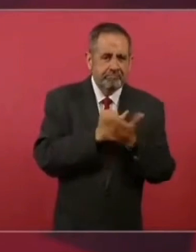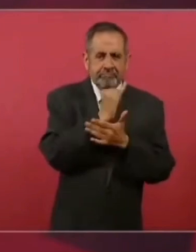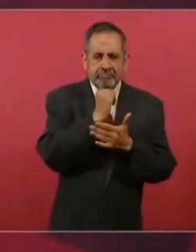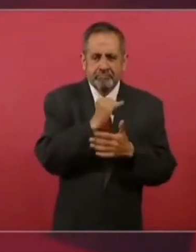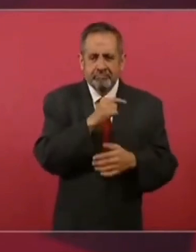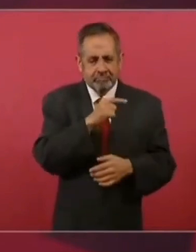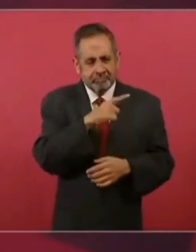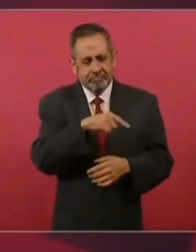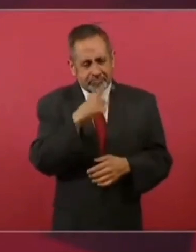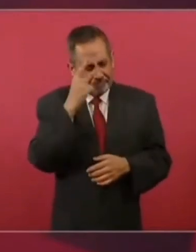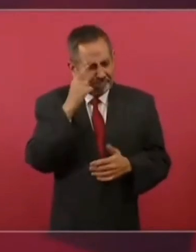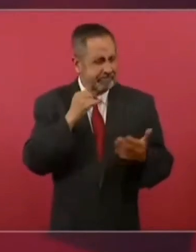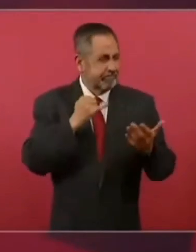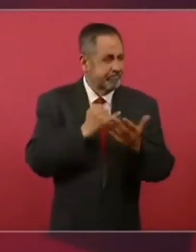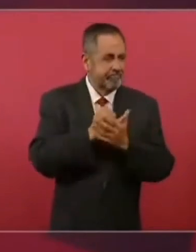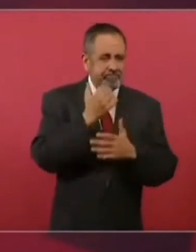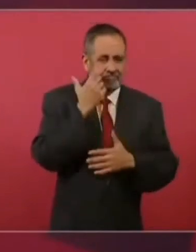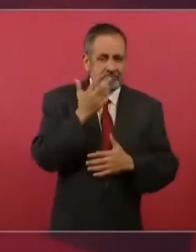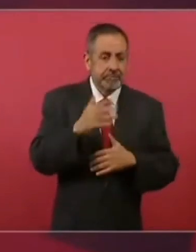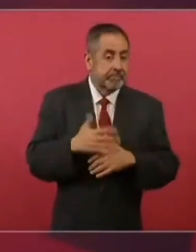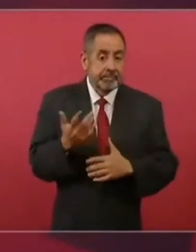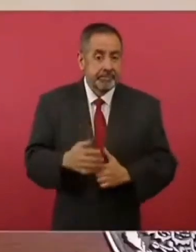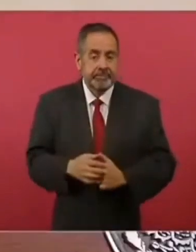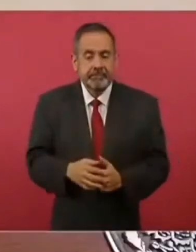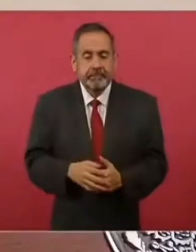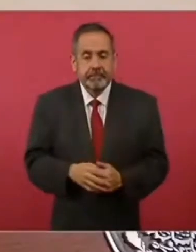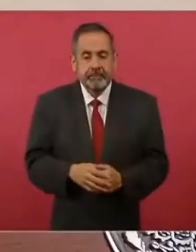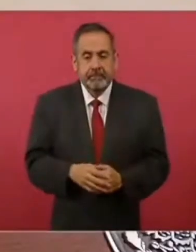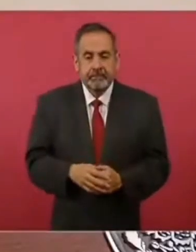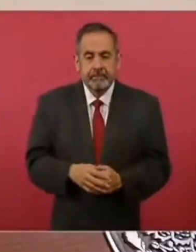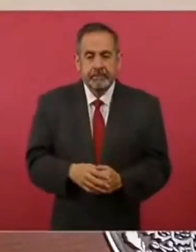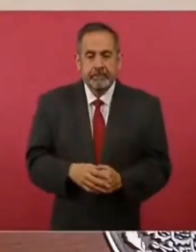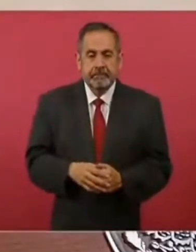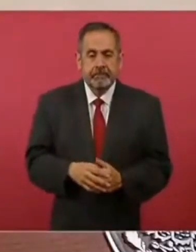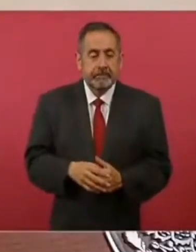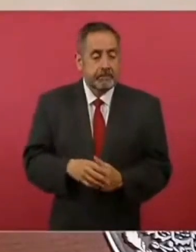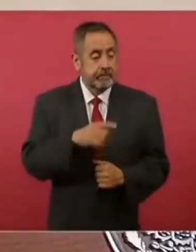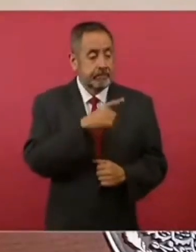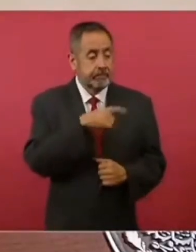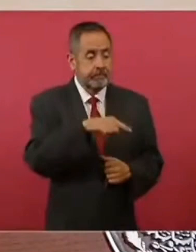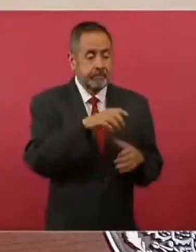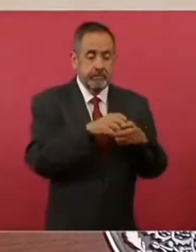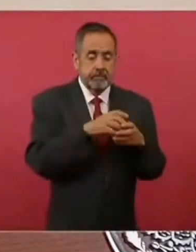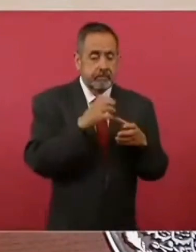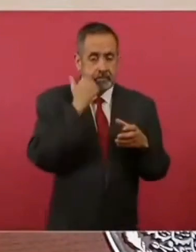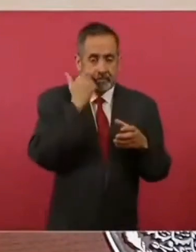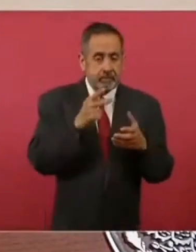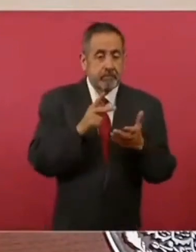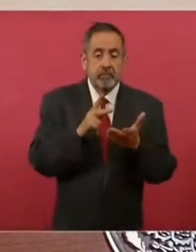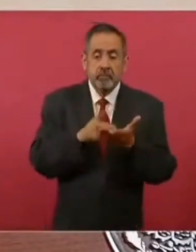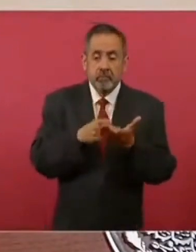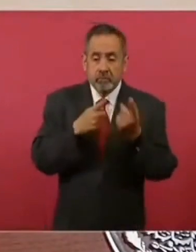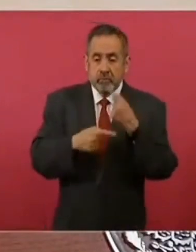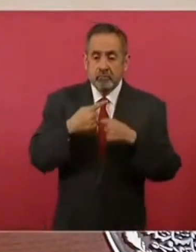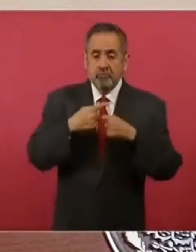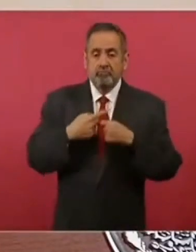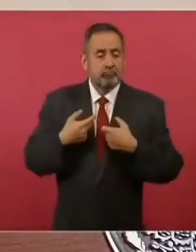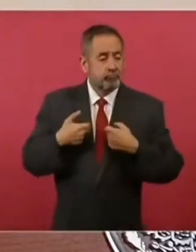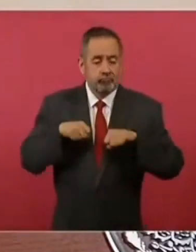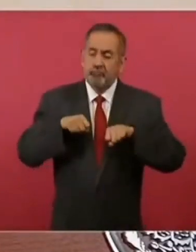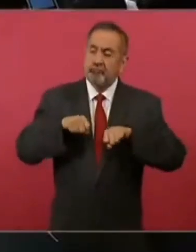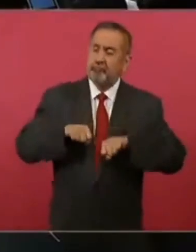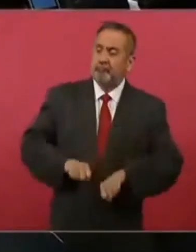está decidiendo porque lo que quieren es regresar por sus fueros.